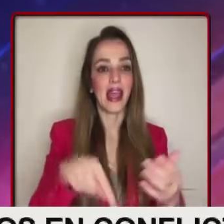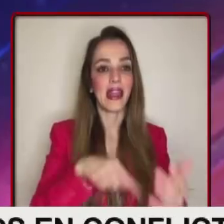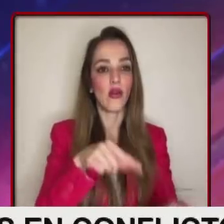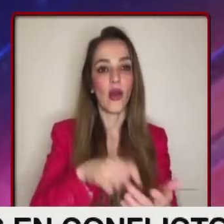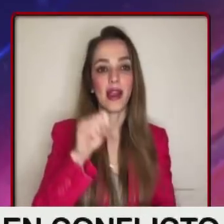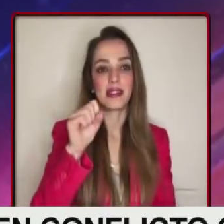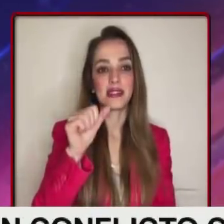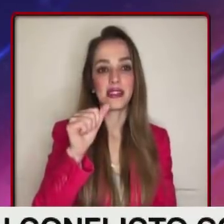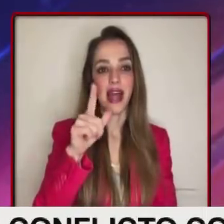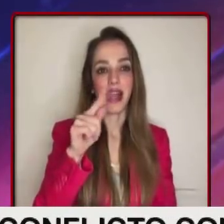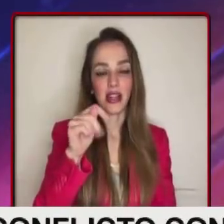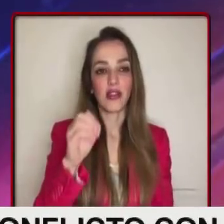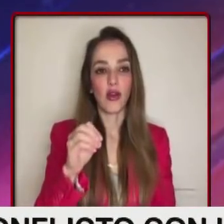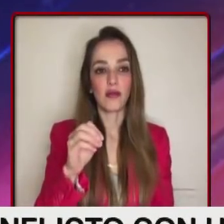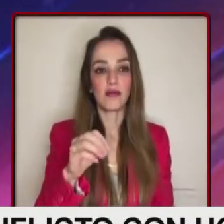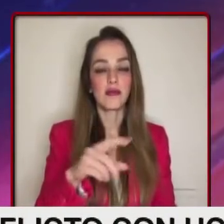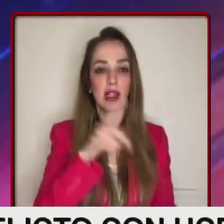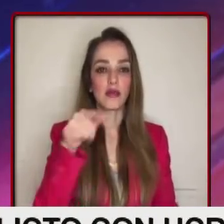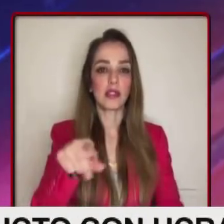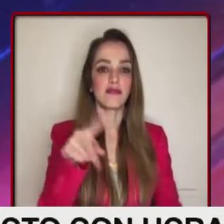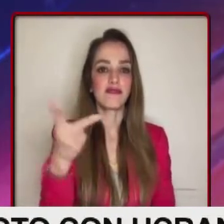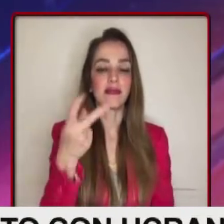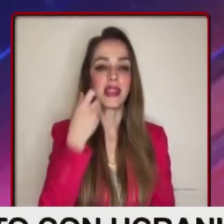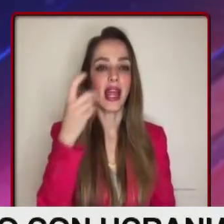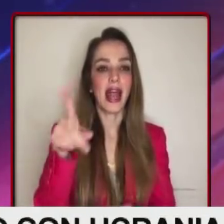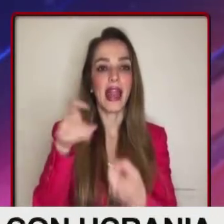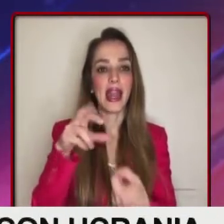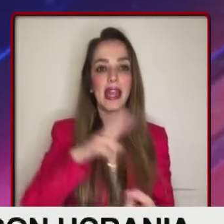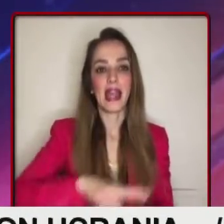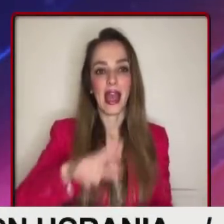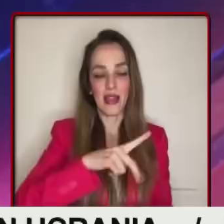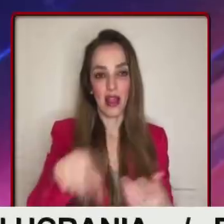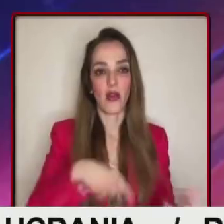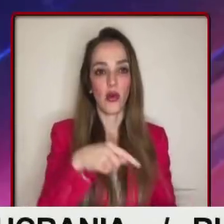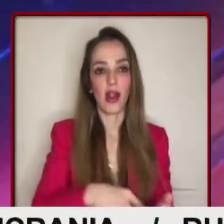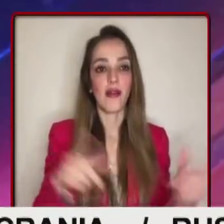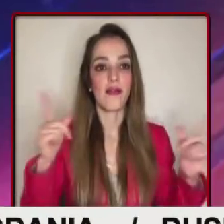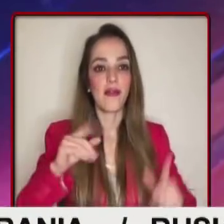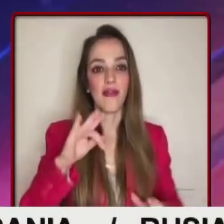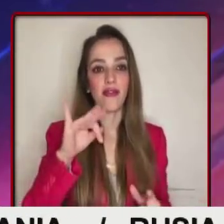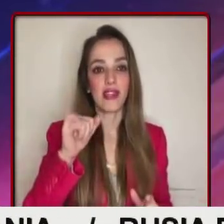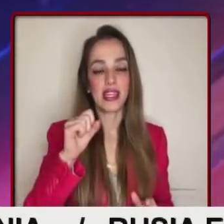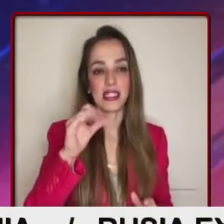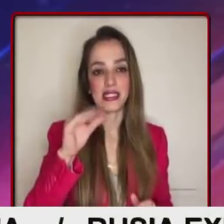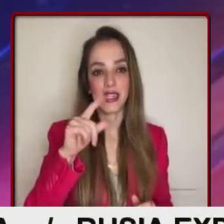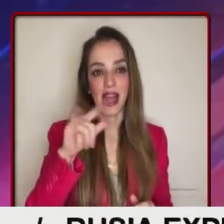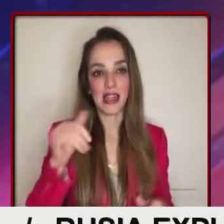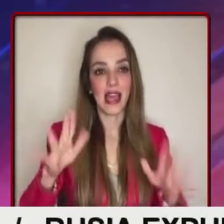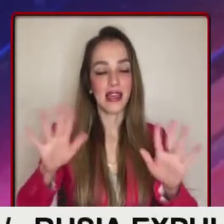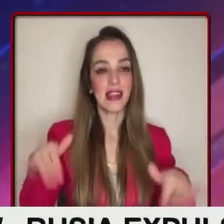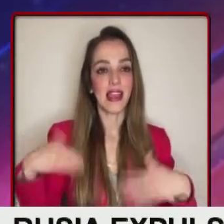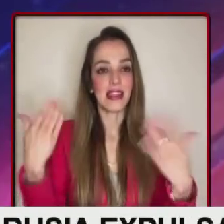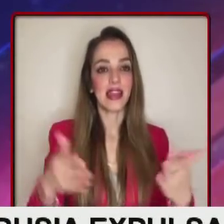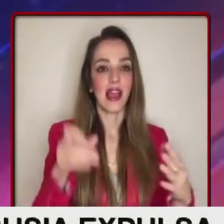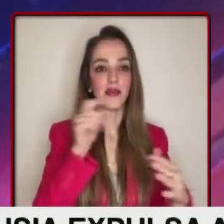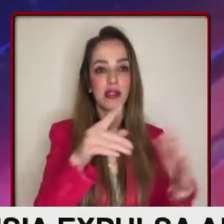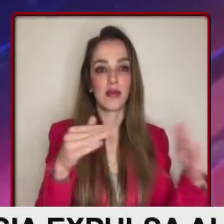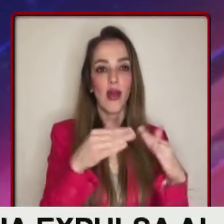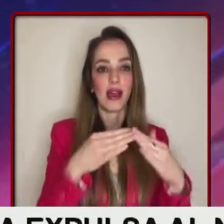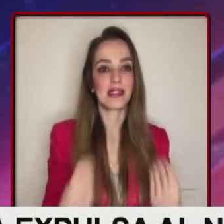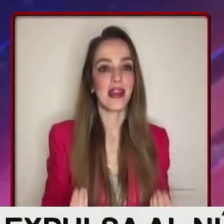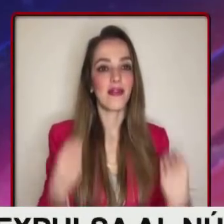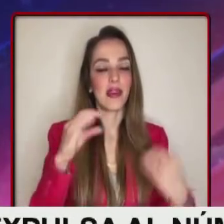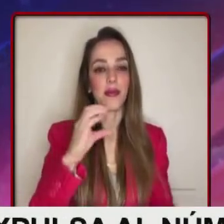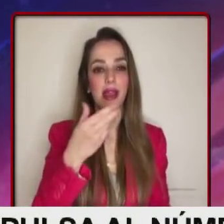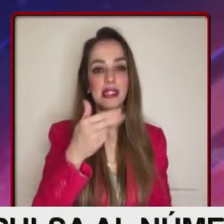en rentar este lugar. Claro, ahí tiene usted, la fiscalía llega a la casa donde vivía Chavita. Le vamos